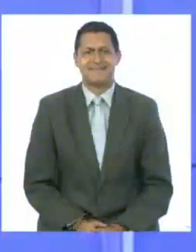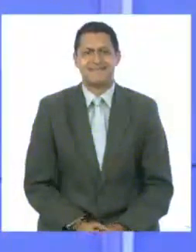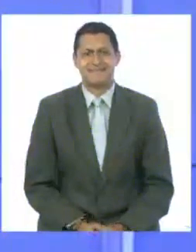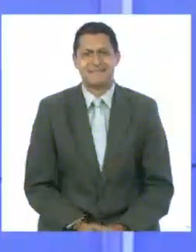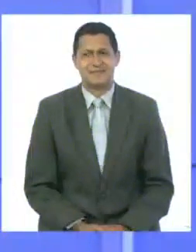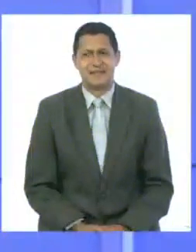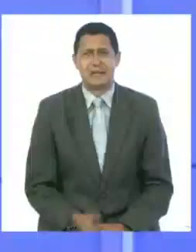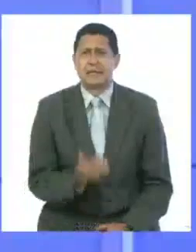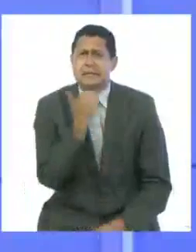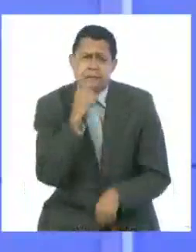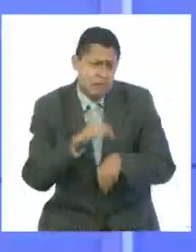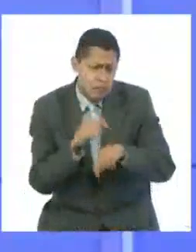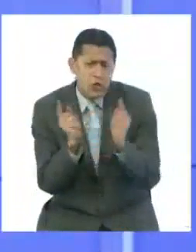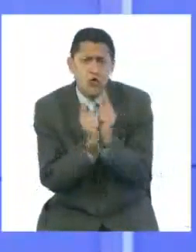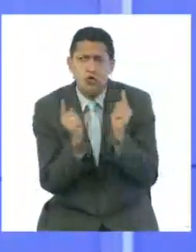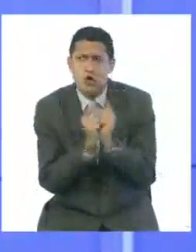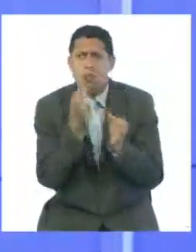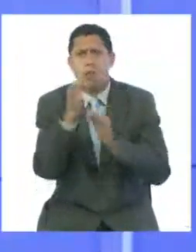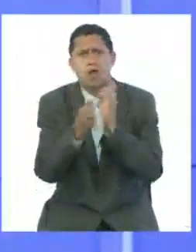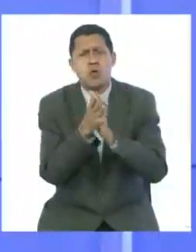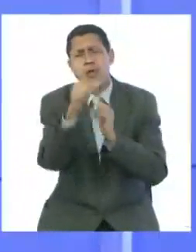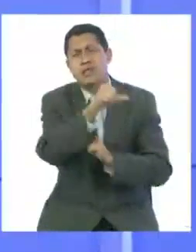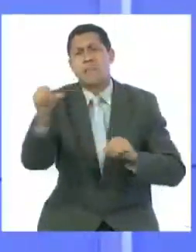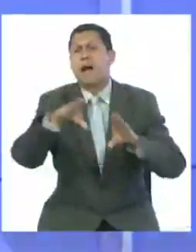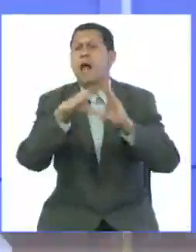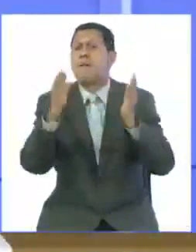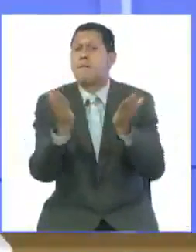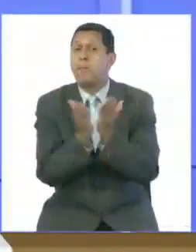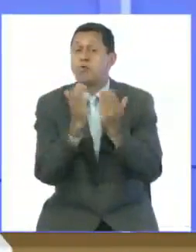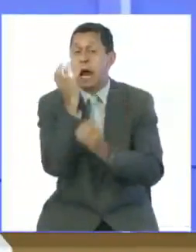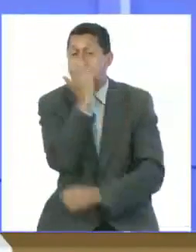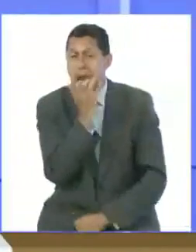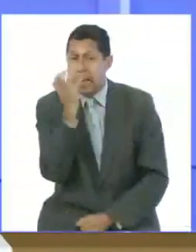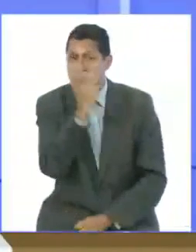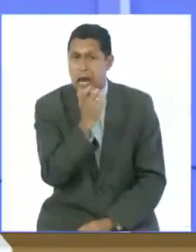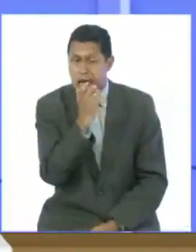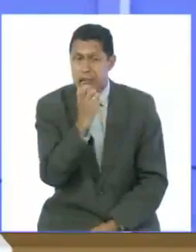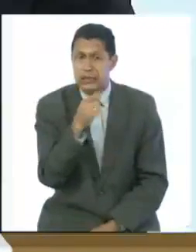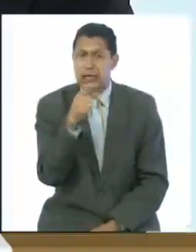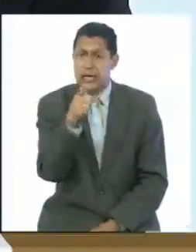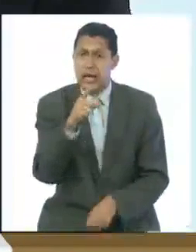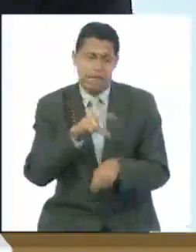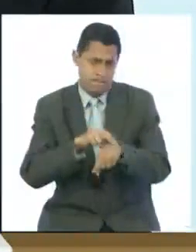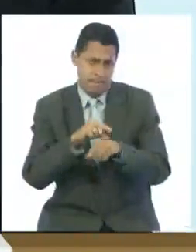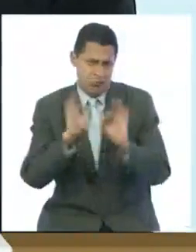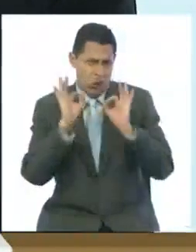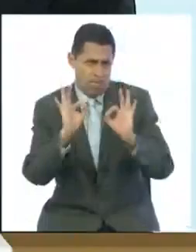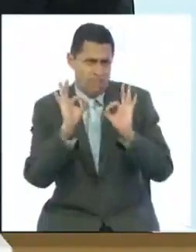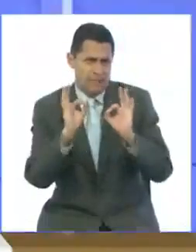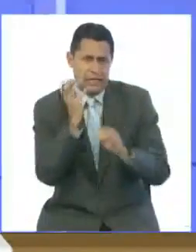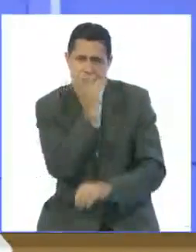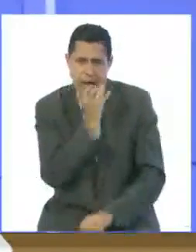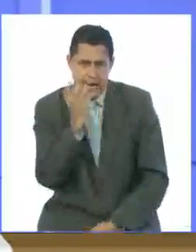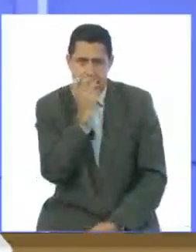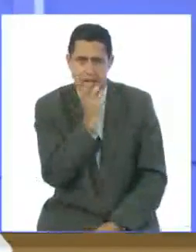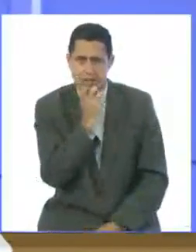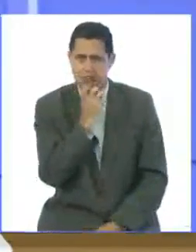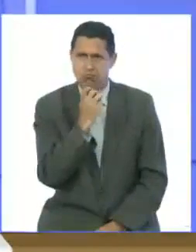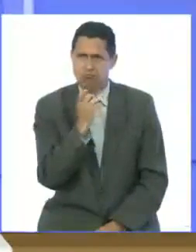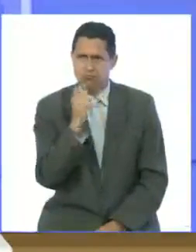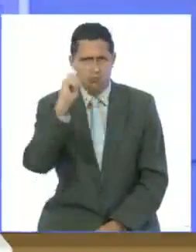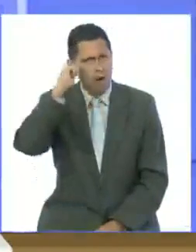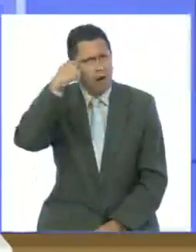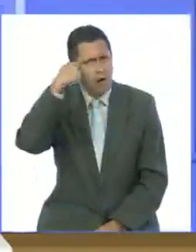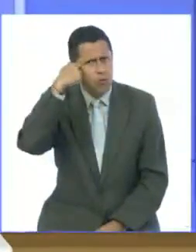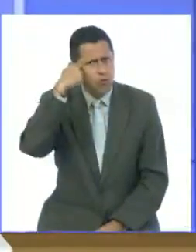nos quedan tan solo minutos y hablamos sobre la semana mundial de las alergias con 'joselito' res inmunólogo y alergólogo y precisamente vamos a